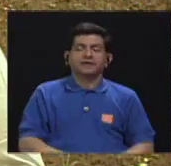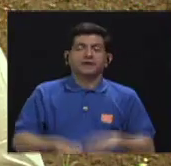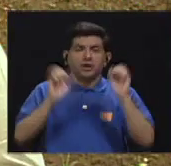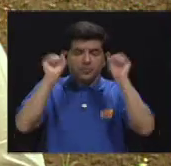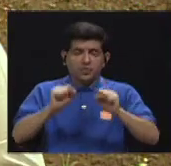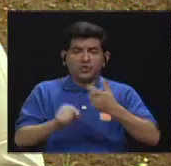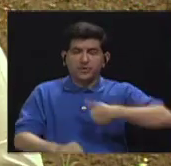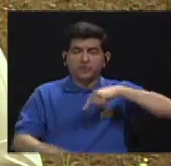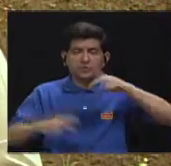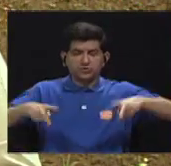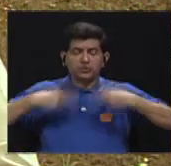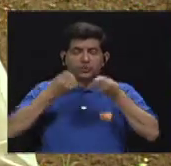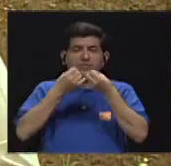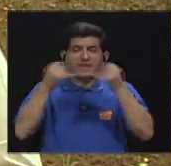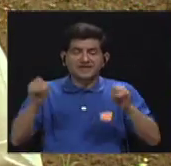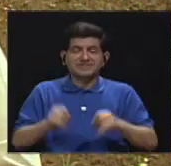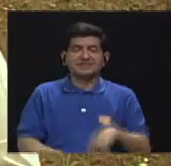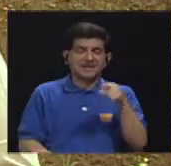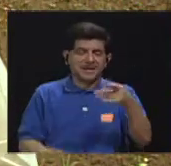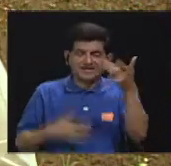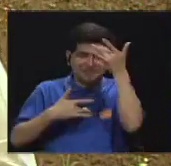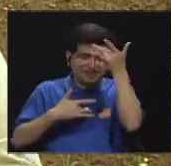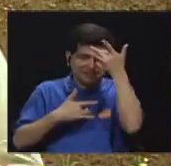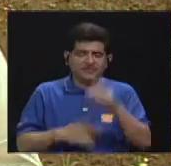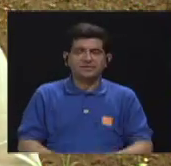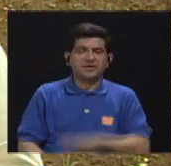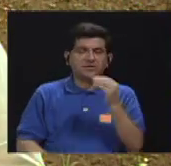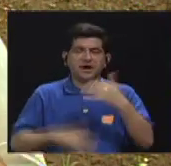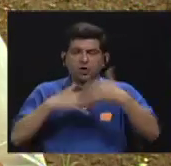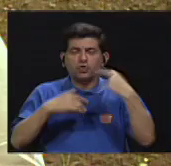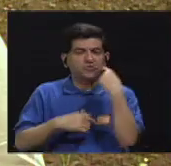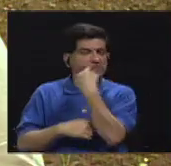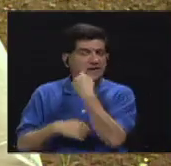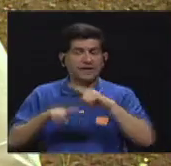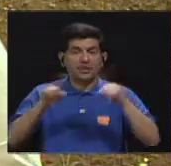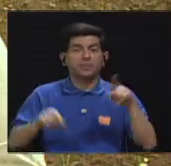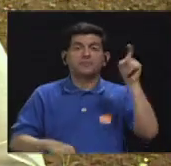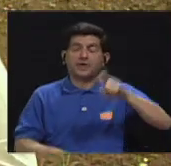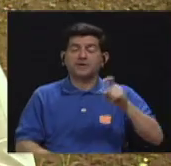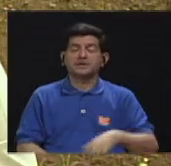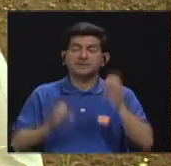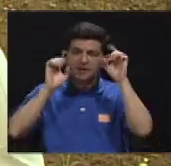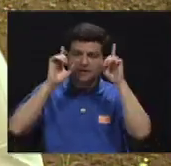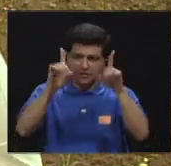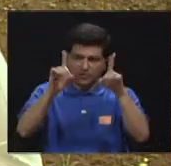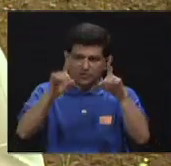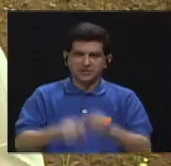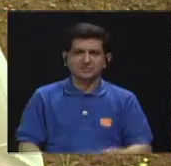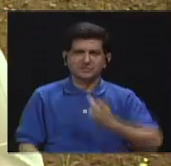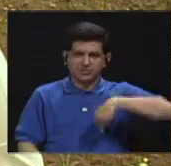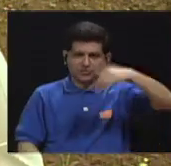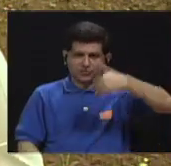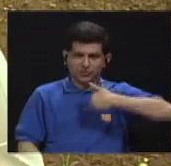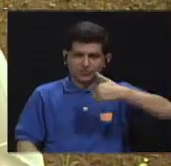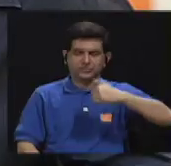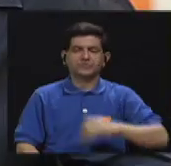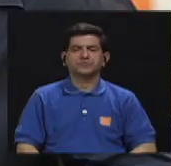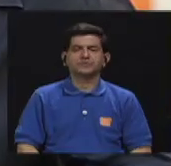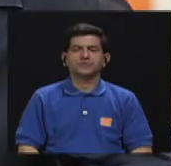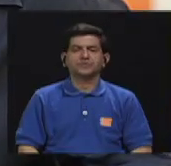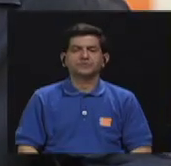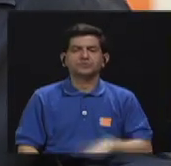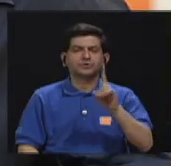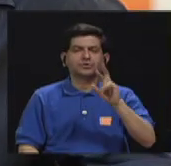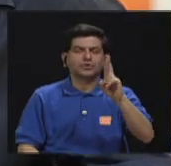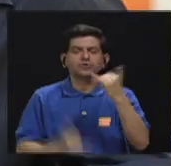Podemos pasar una vida sin tener caries, sin tener enfermedad periodontal, pero obviamente con todo un bagaje de educación que tenemos que tener. Uh-huh. Doctor, y tal